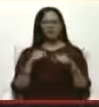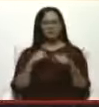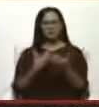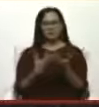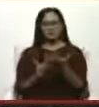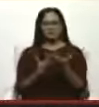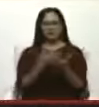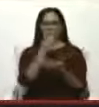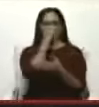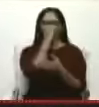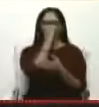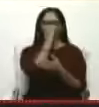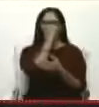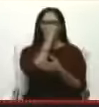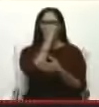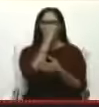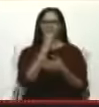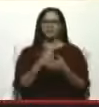testimonios.